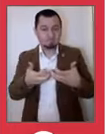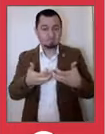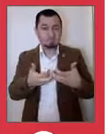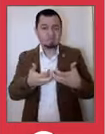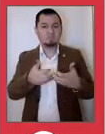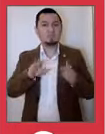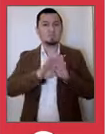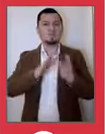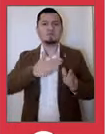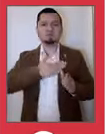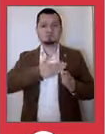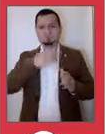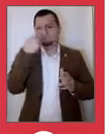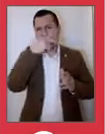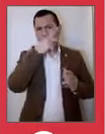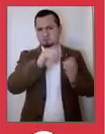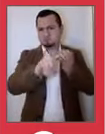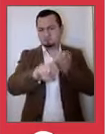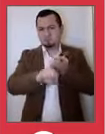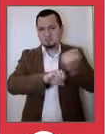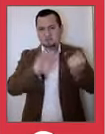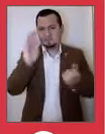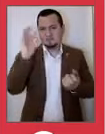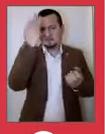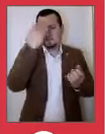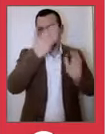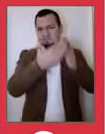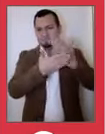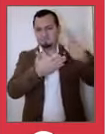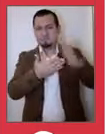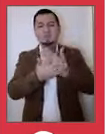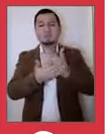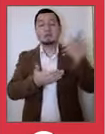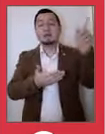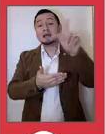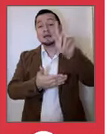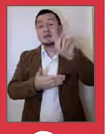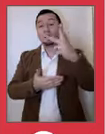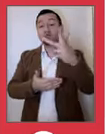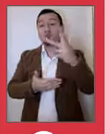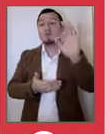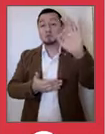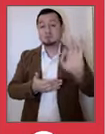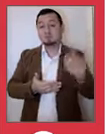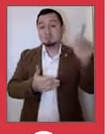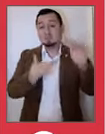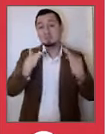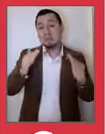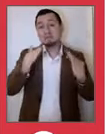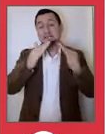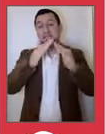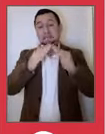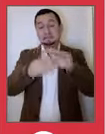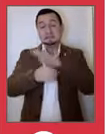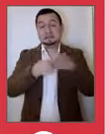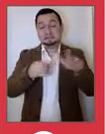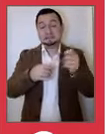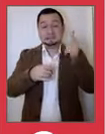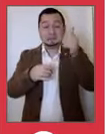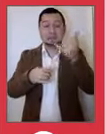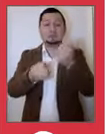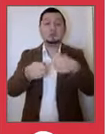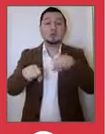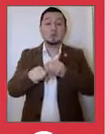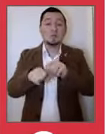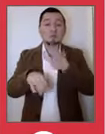autonomía y que funciona bajo está lógica la ocupación es del 78 puntos 6 por ciento y en cuidados intensivos el seguro que hay una ocupación